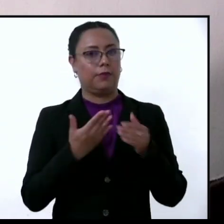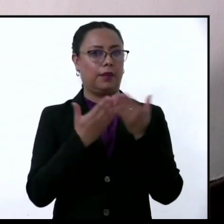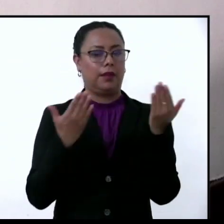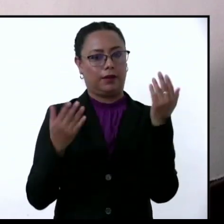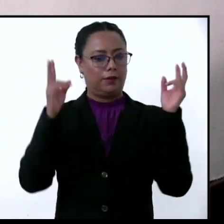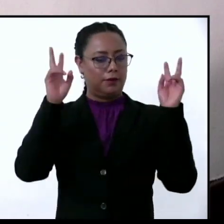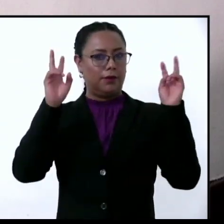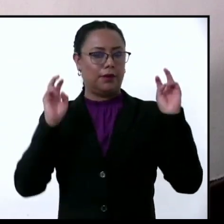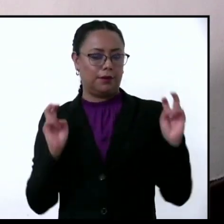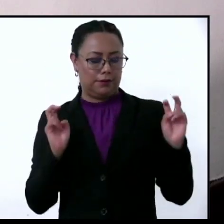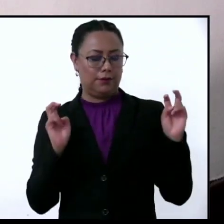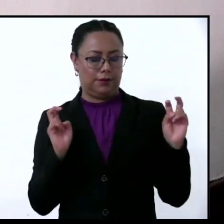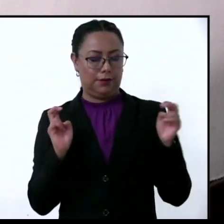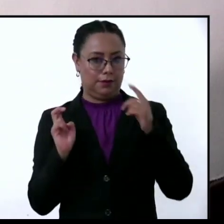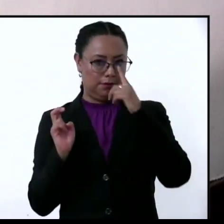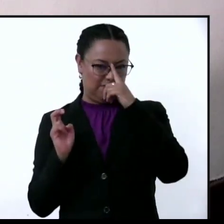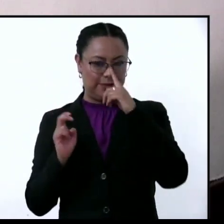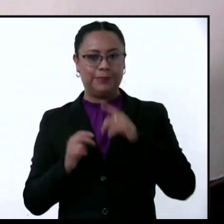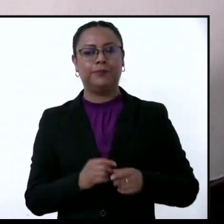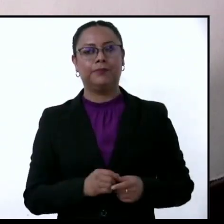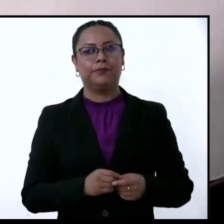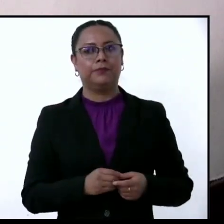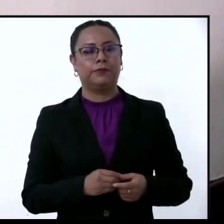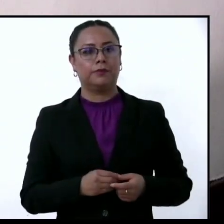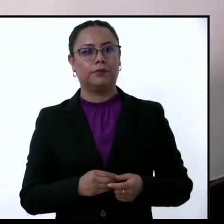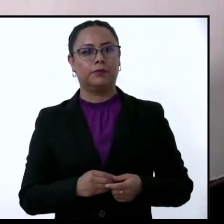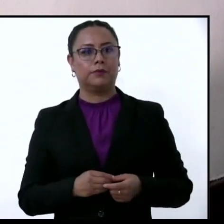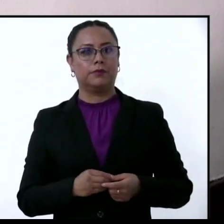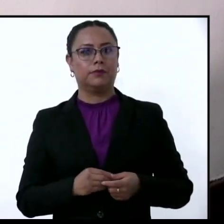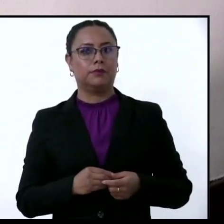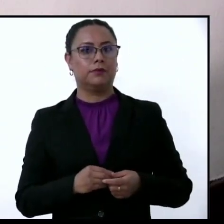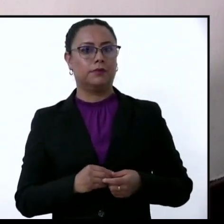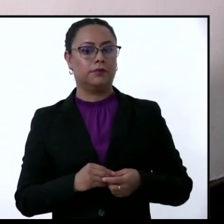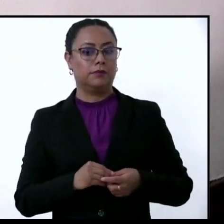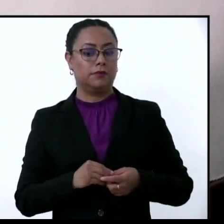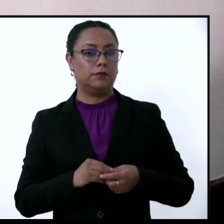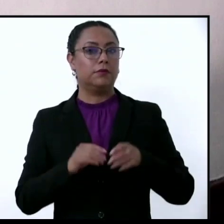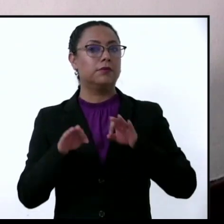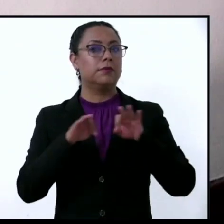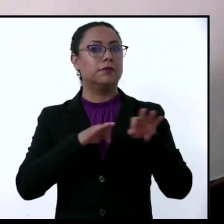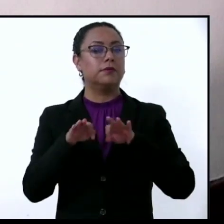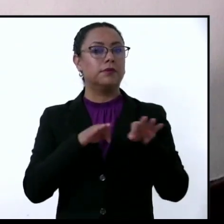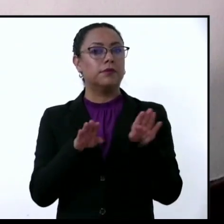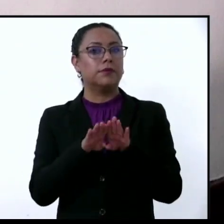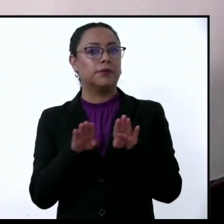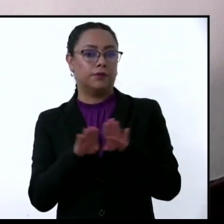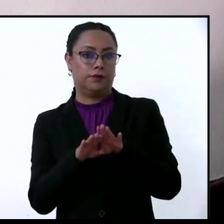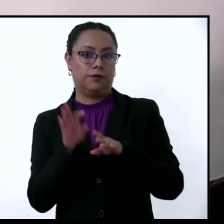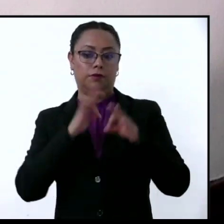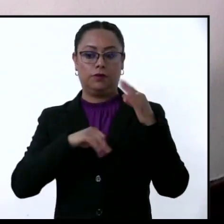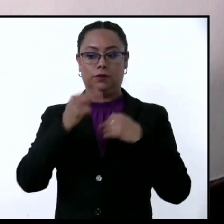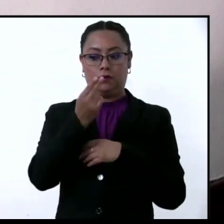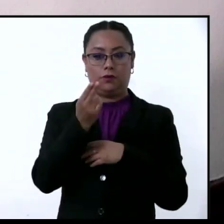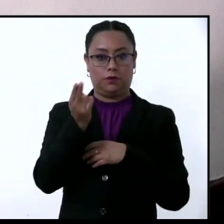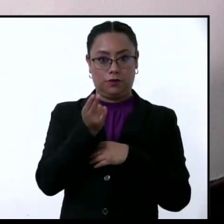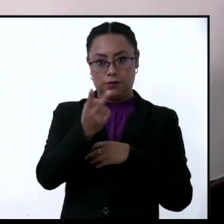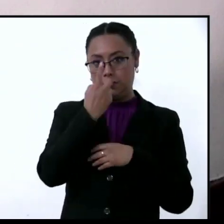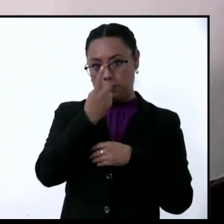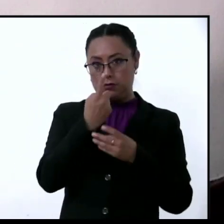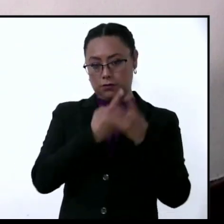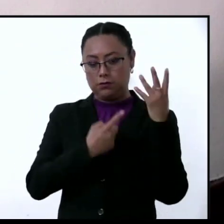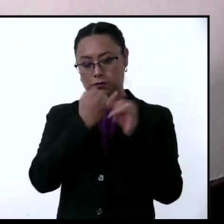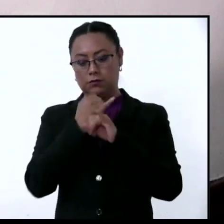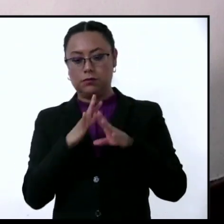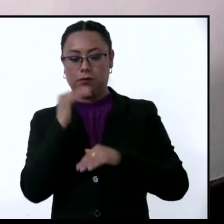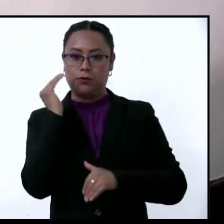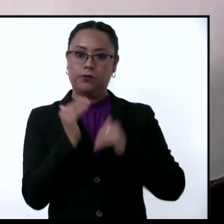de ya propiamente de trabajo, pues no se ha limitado, según lo que nos informó y pudimos ver en el avance